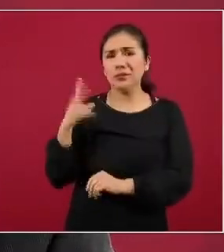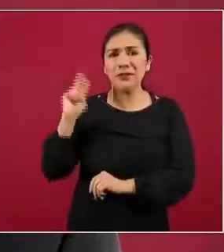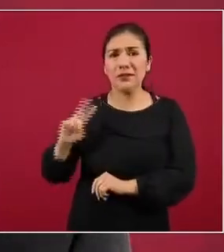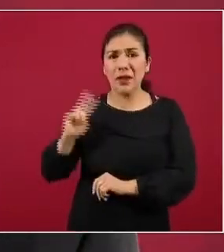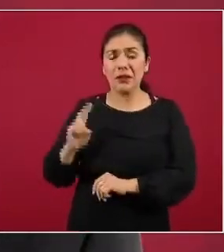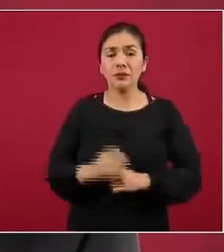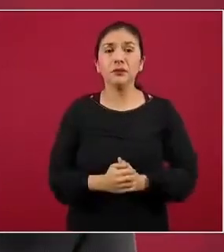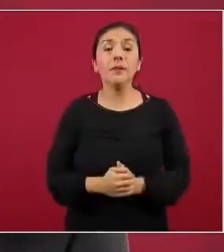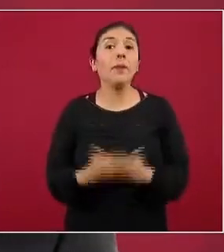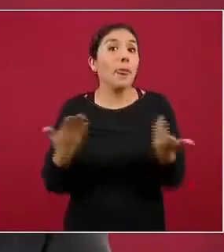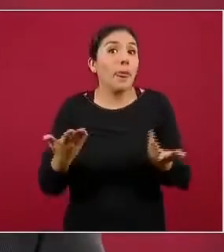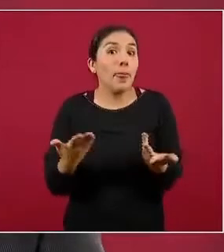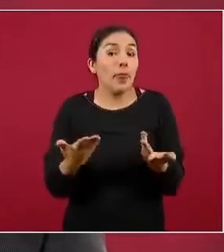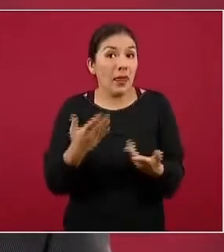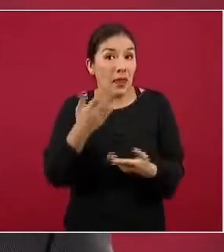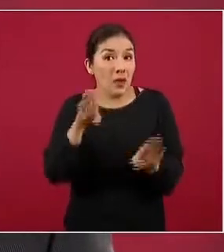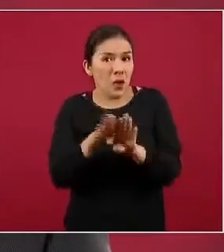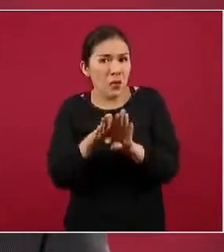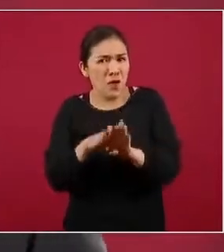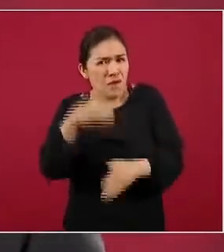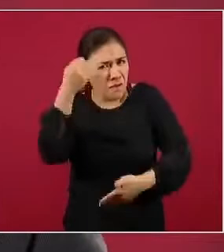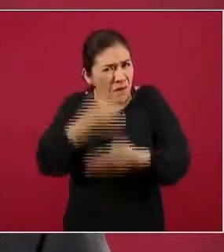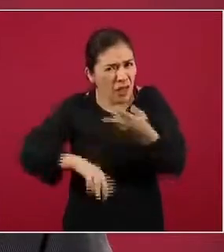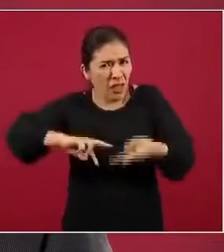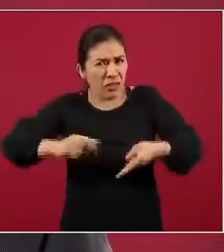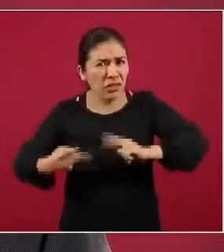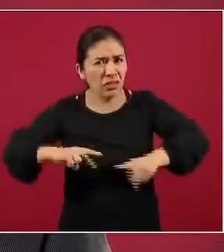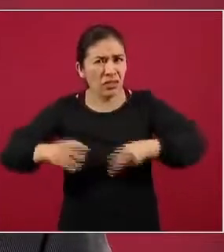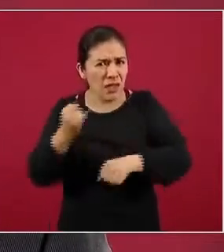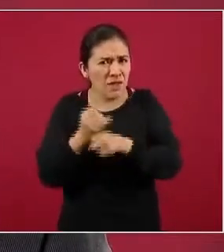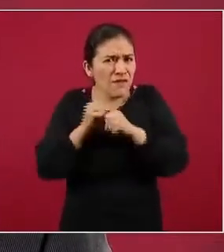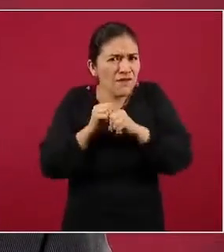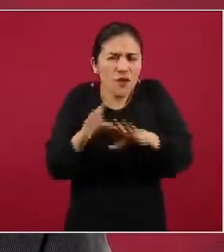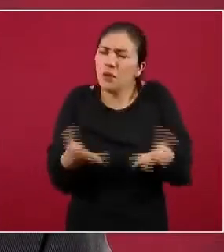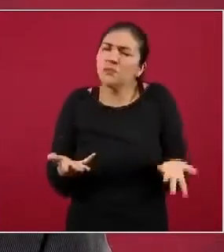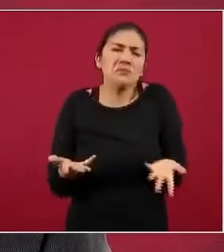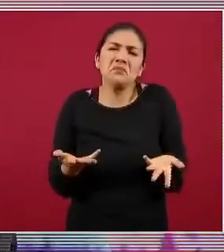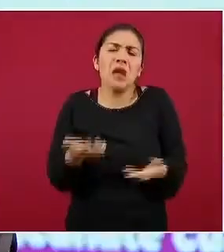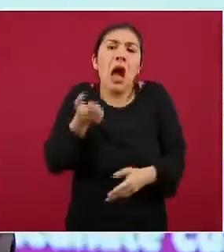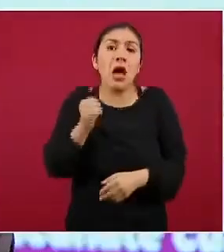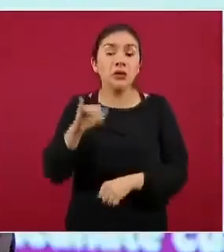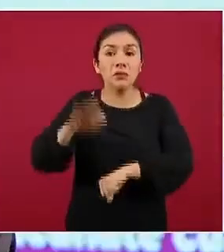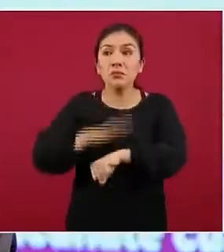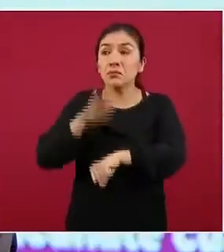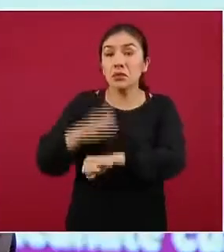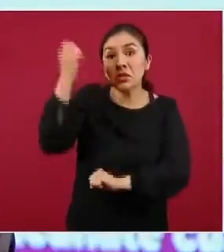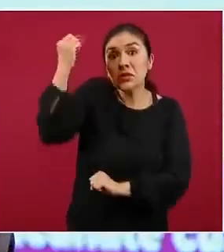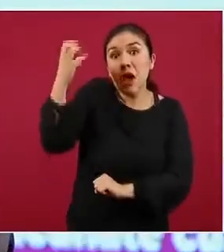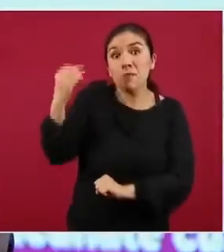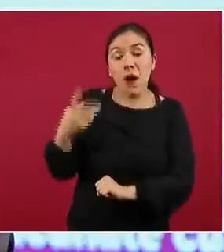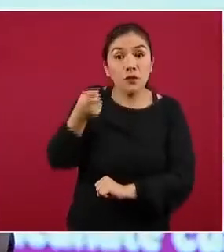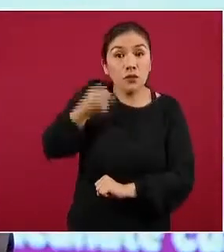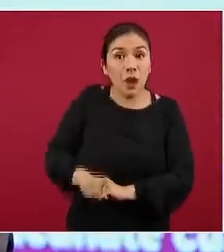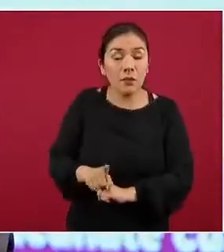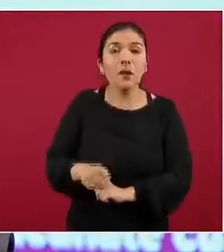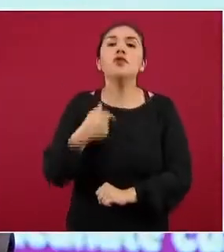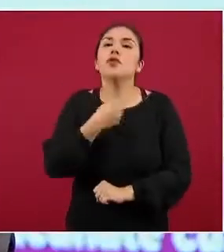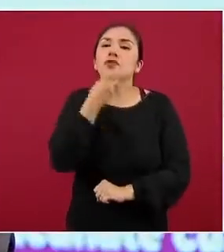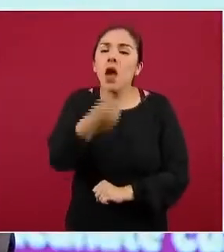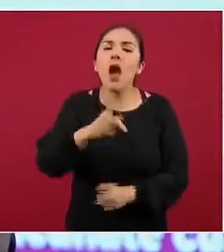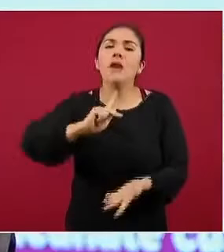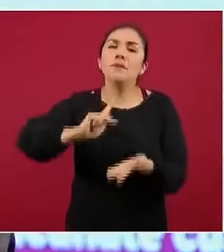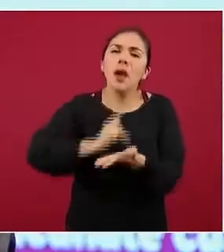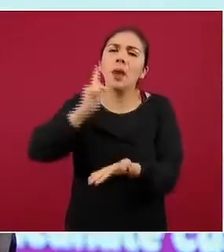pasado. Entonces no hay tal inconsistencia, es la calificación que el semáforo emite, y recordar lo que hemos dicho